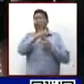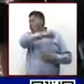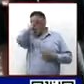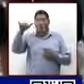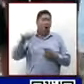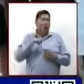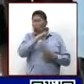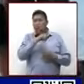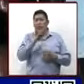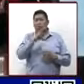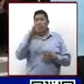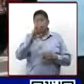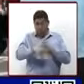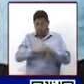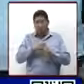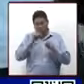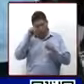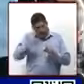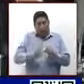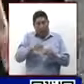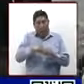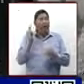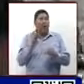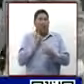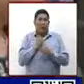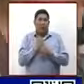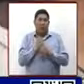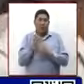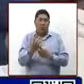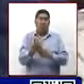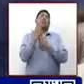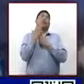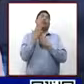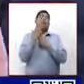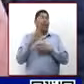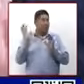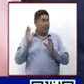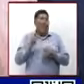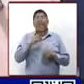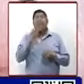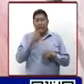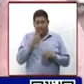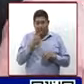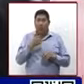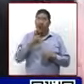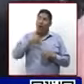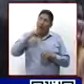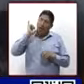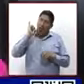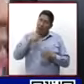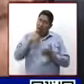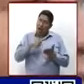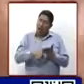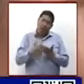que se sometan a un examen médico. El plazo para recibir esa nota pues ha finalizado ayer, pero el ejecutivo de la Federación de